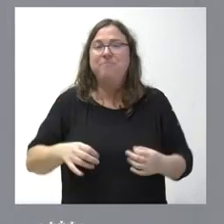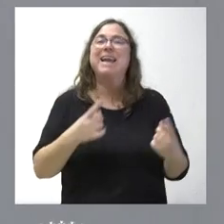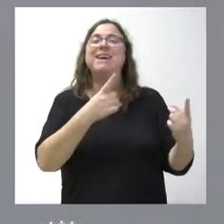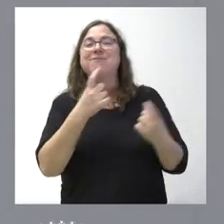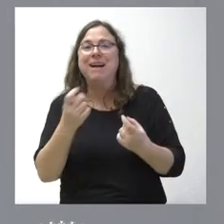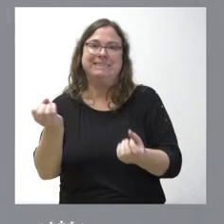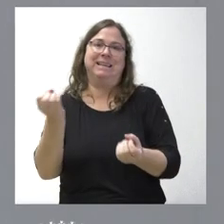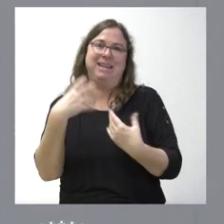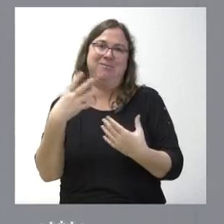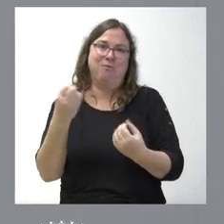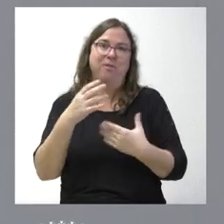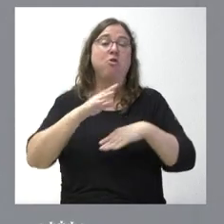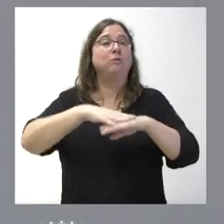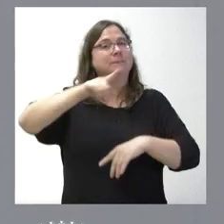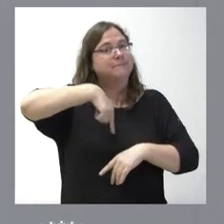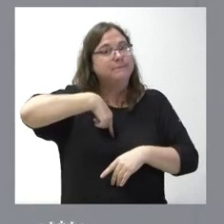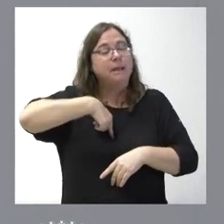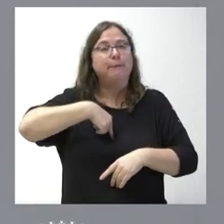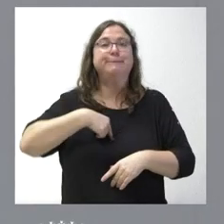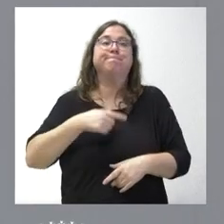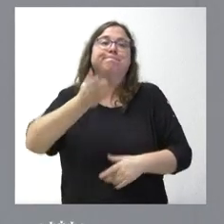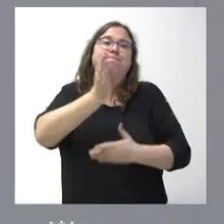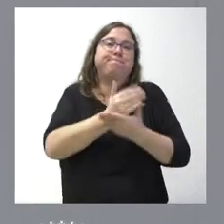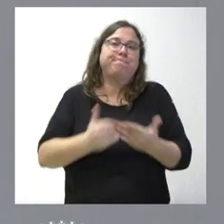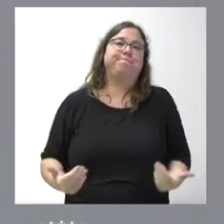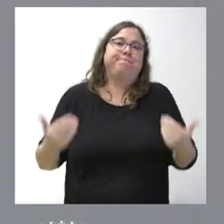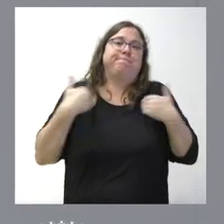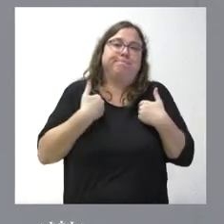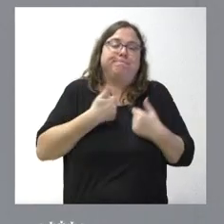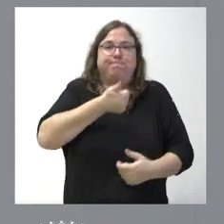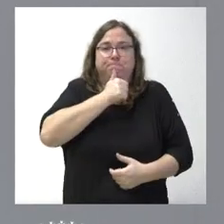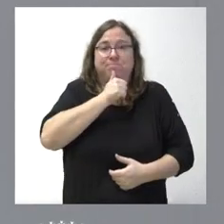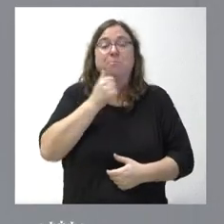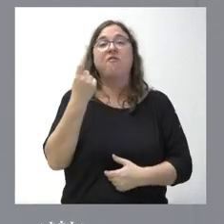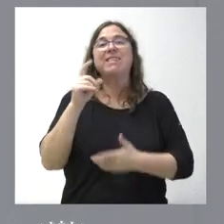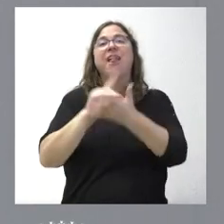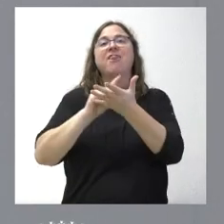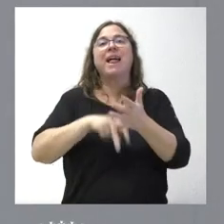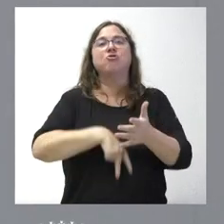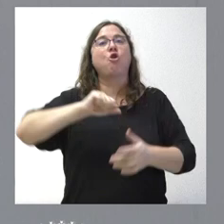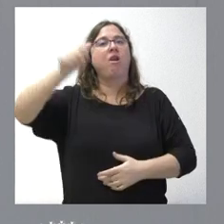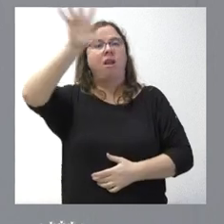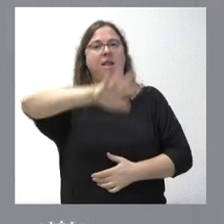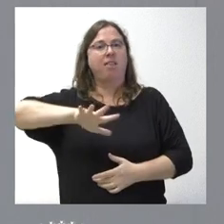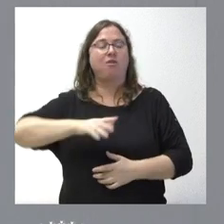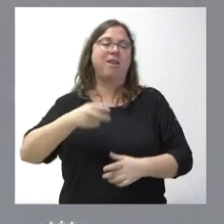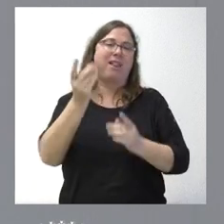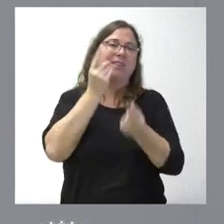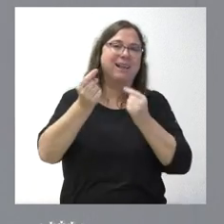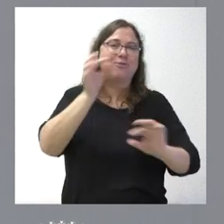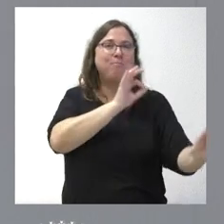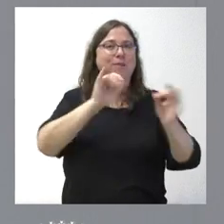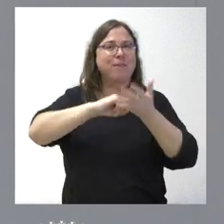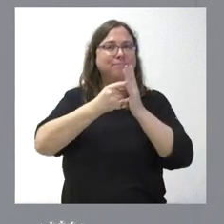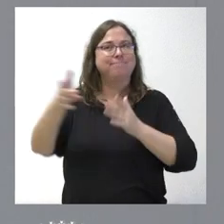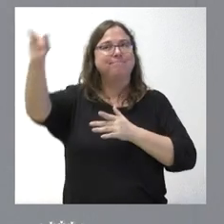de información a la que tiene que hacer frente la comunidad Autónoma en el ámbito de datos nacionales macroeconómicos y de planificación presupuestaria del conjunto de